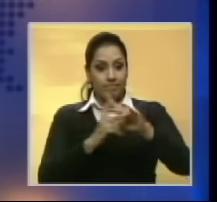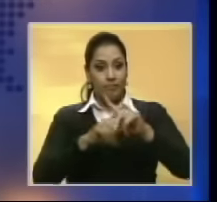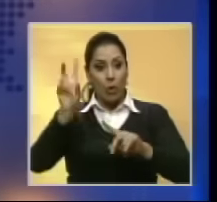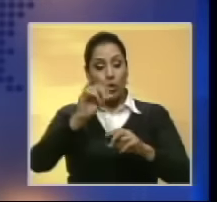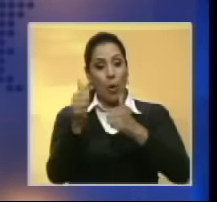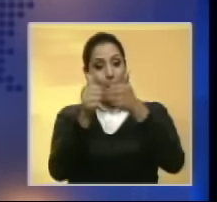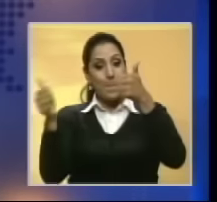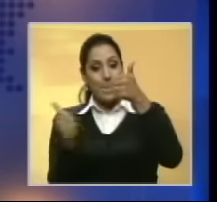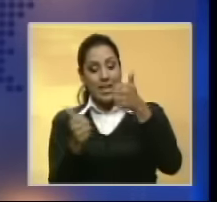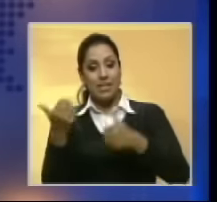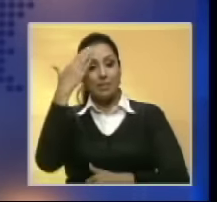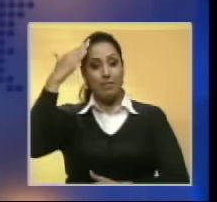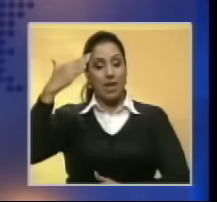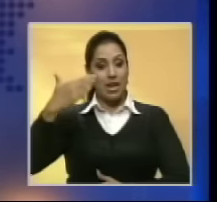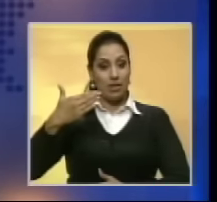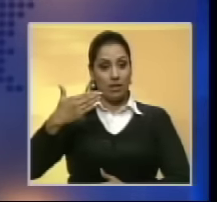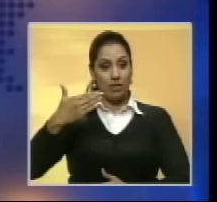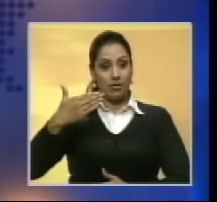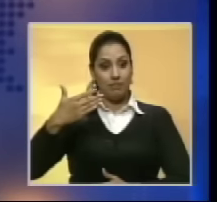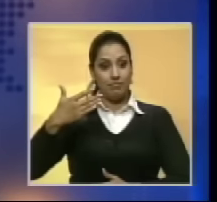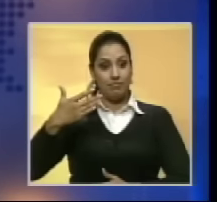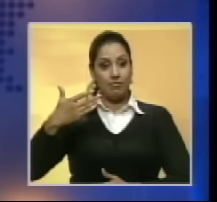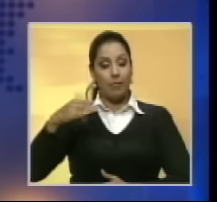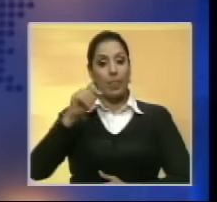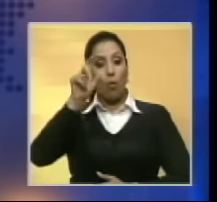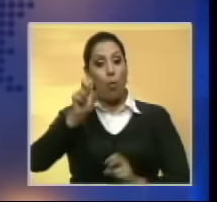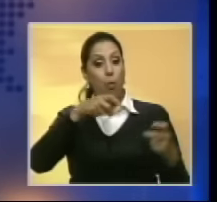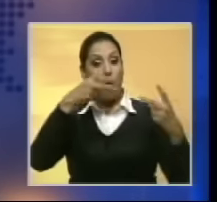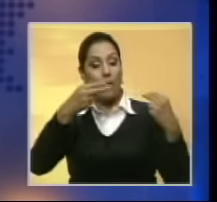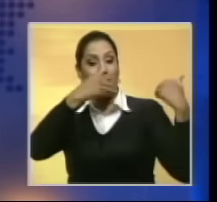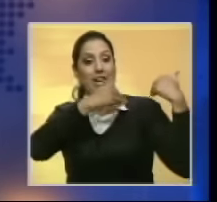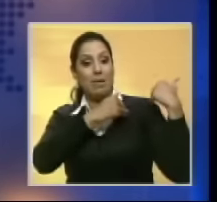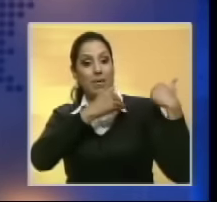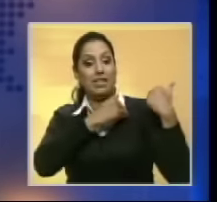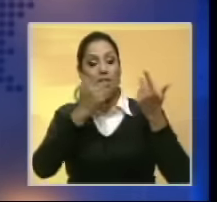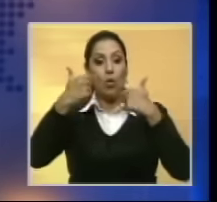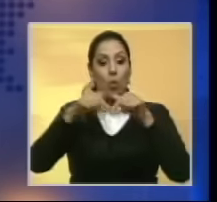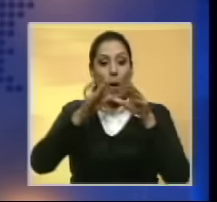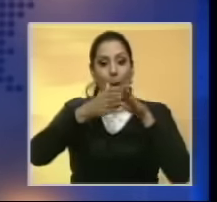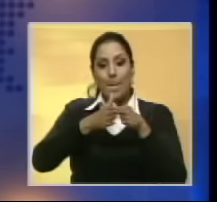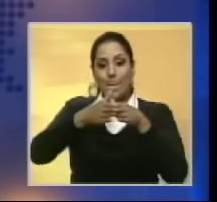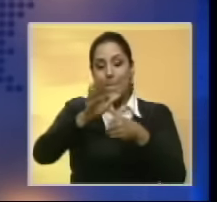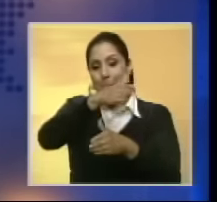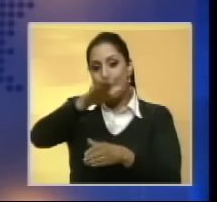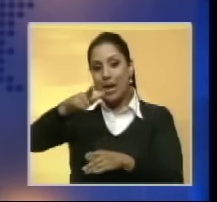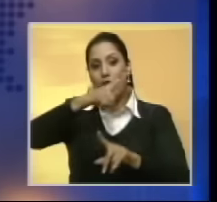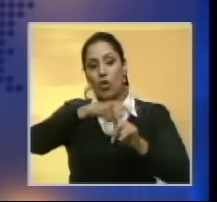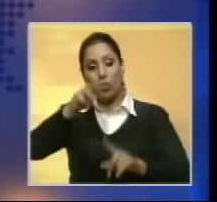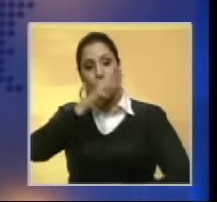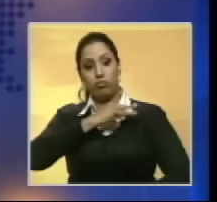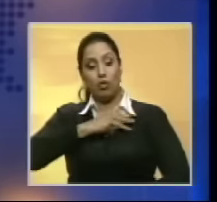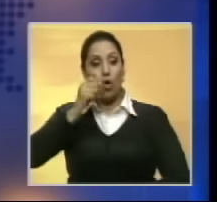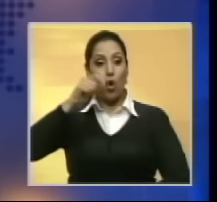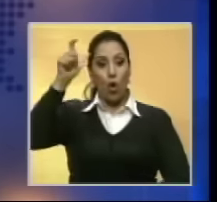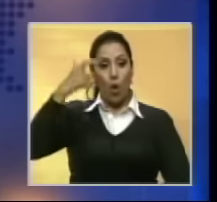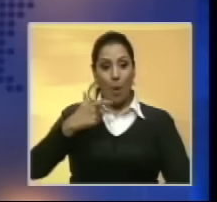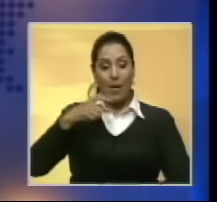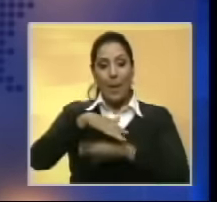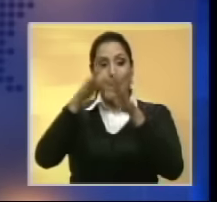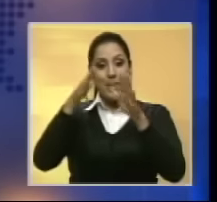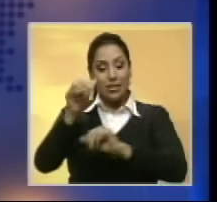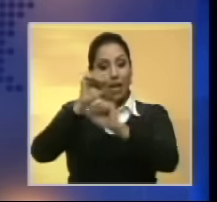El vicealmirante Giuseppe Alessandrello es el nuevo comandante de la Infantería de Marina. El general en jefe Vladimir Padrino López,